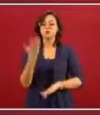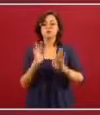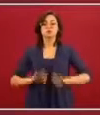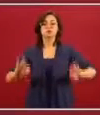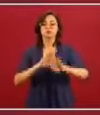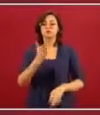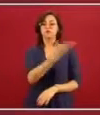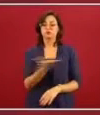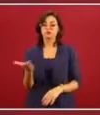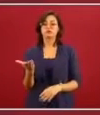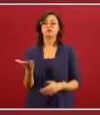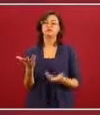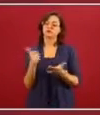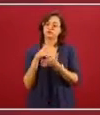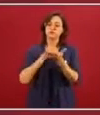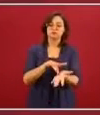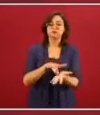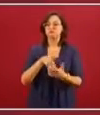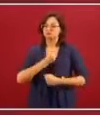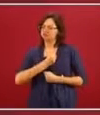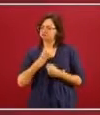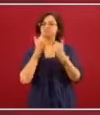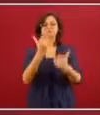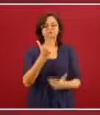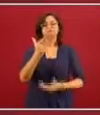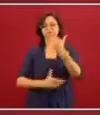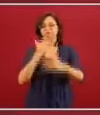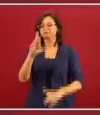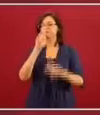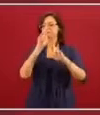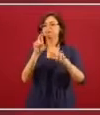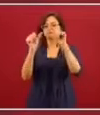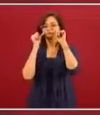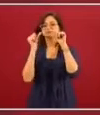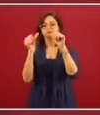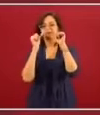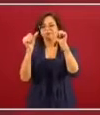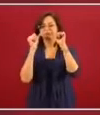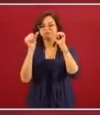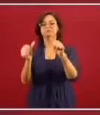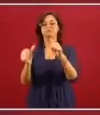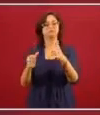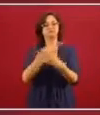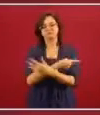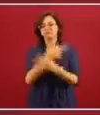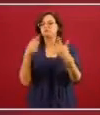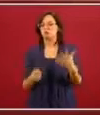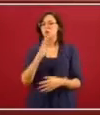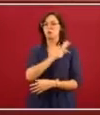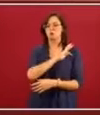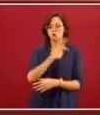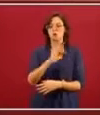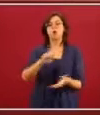su presencia. Por lo tanto, respetamos cualquier expresión que ustedes tengan y la vamos a escuchar y atender en toda la medida de las